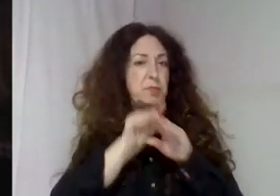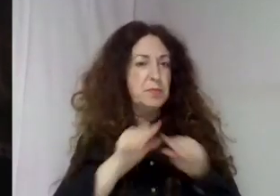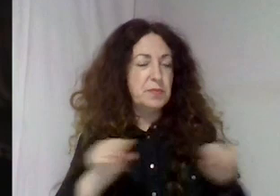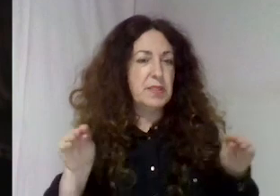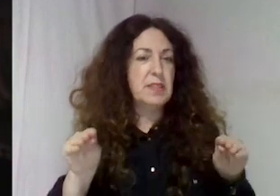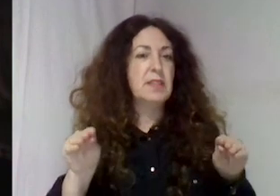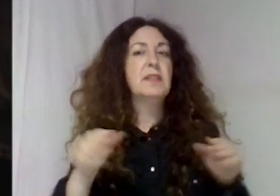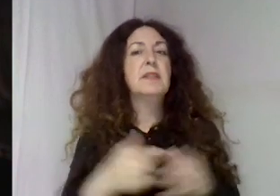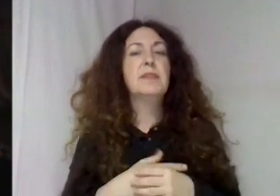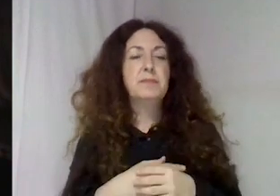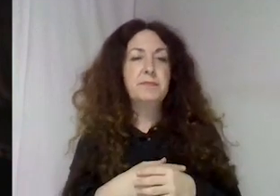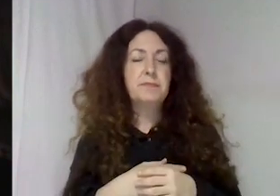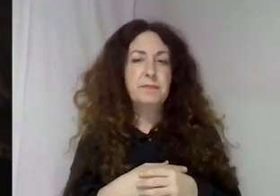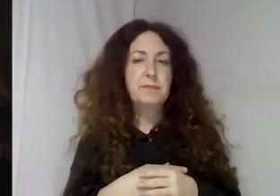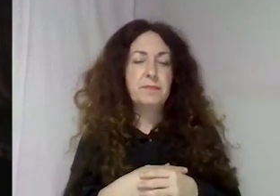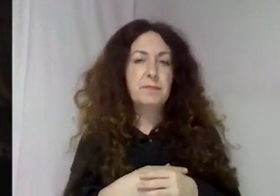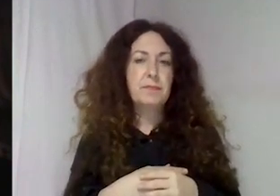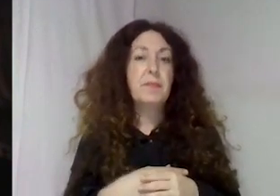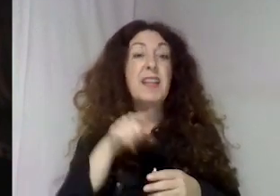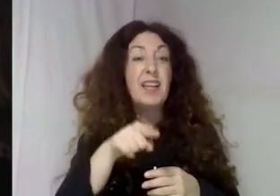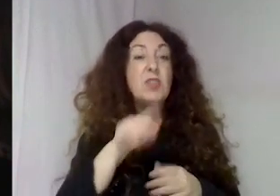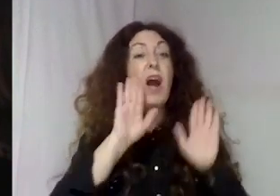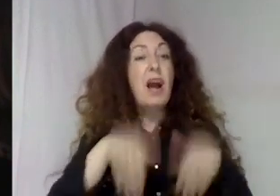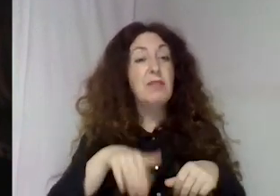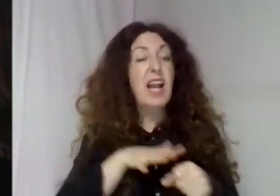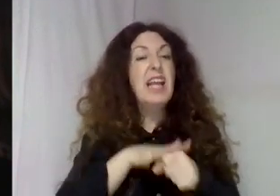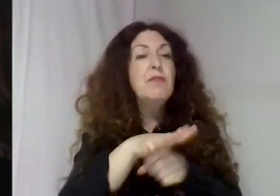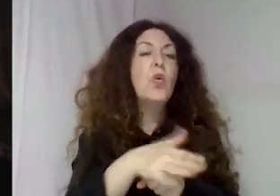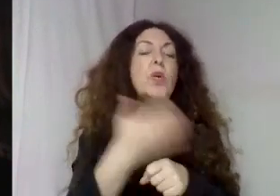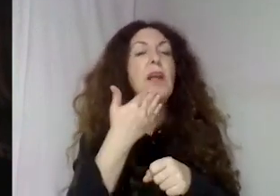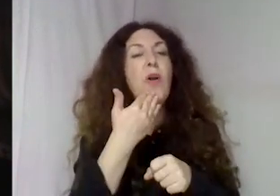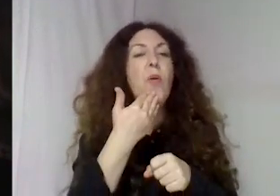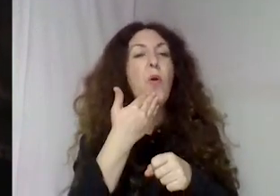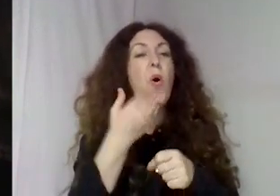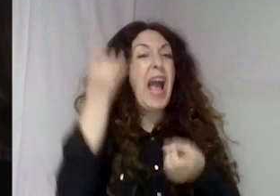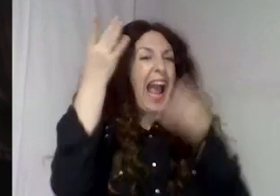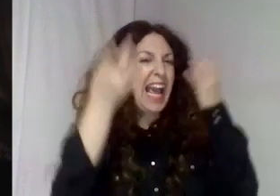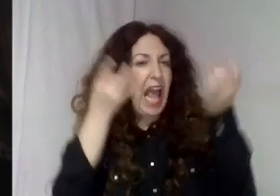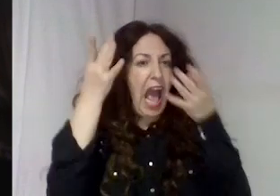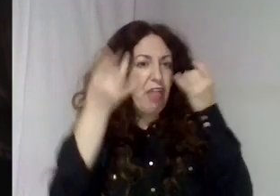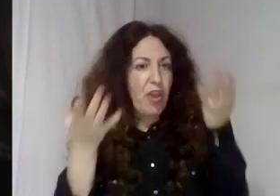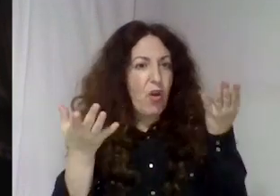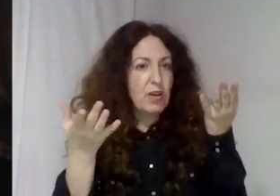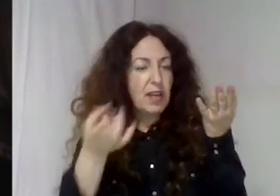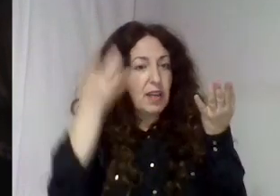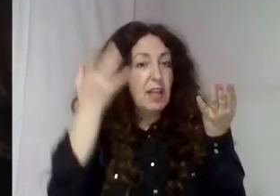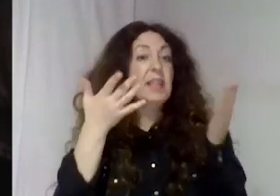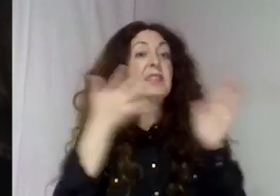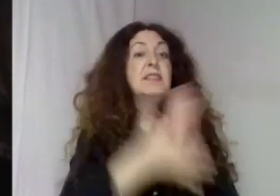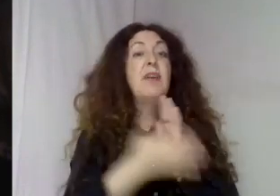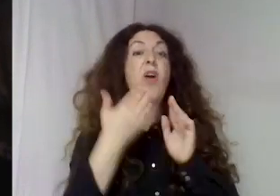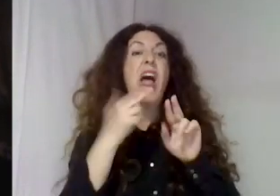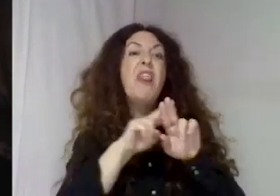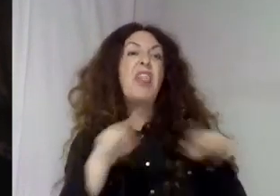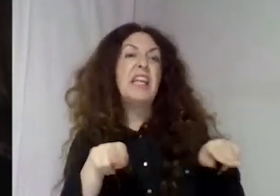estamos realmente en una situación un poco irrespirable. Ya no sabes Es decir, el lenguaje que hemos